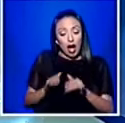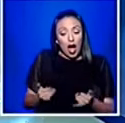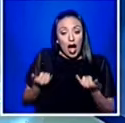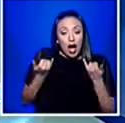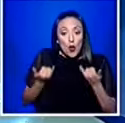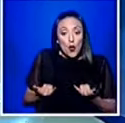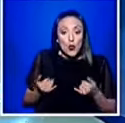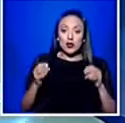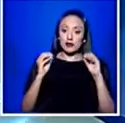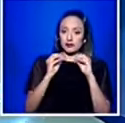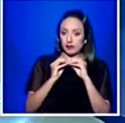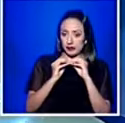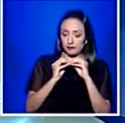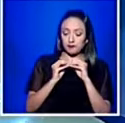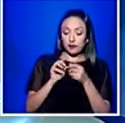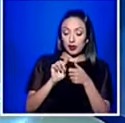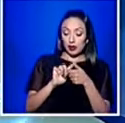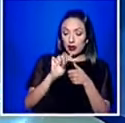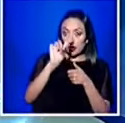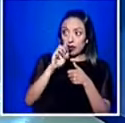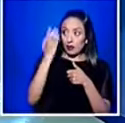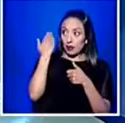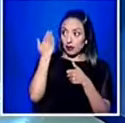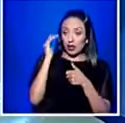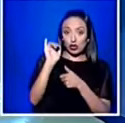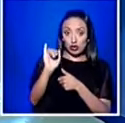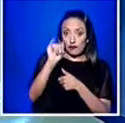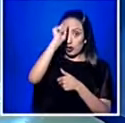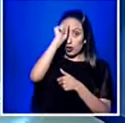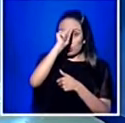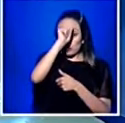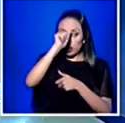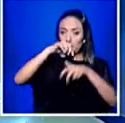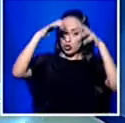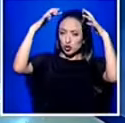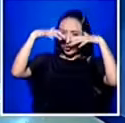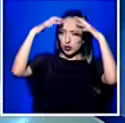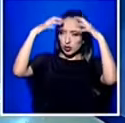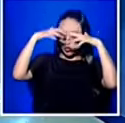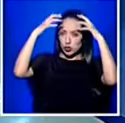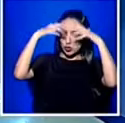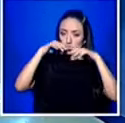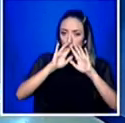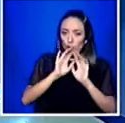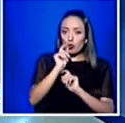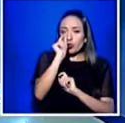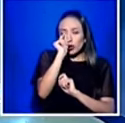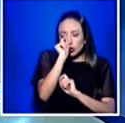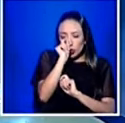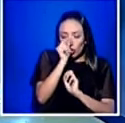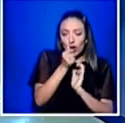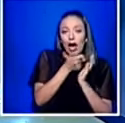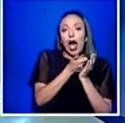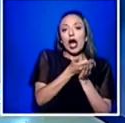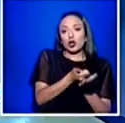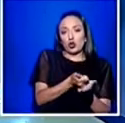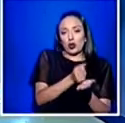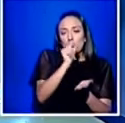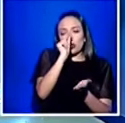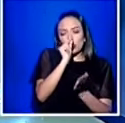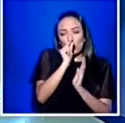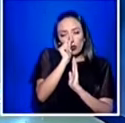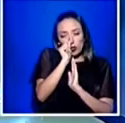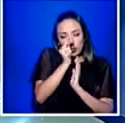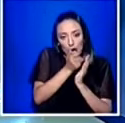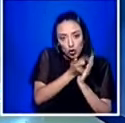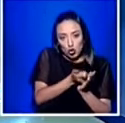porque si bien es cierto las primeras lluvias de este fin de semana que fueron intensas de alguna manera ayudaron a que disminuyan los racionamientos